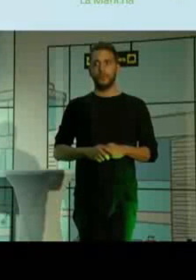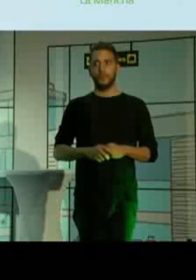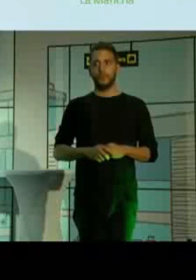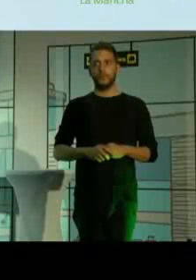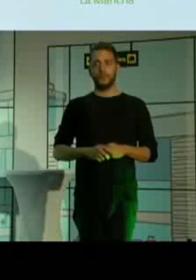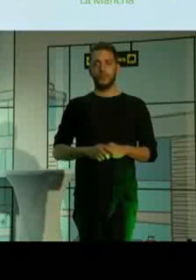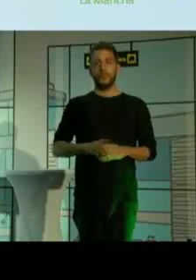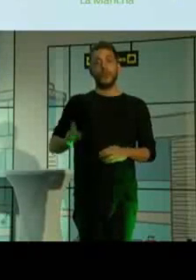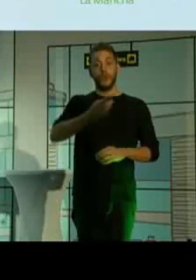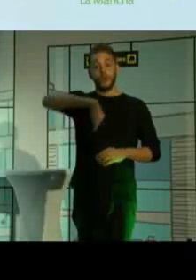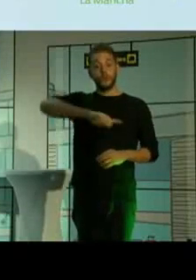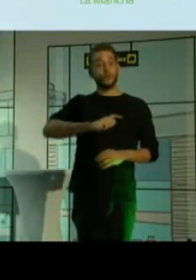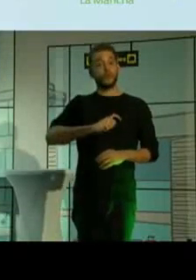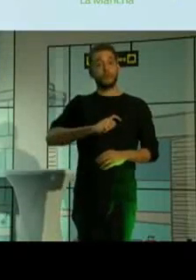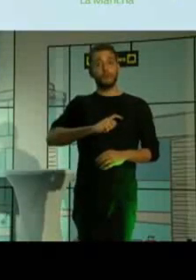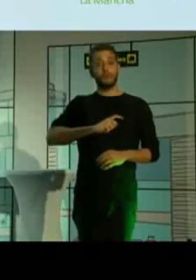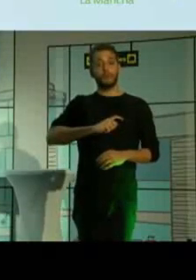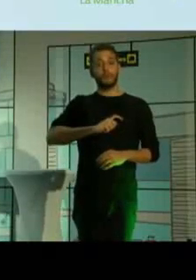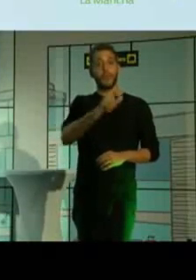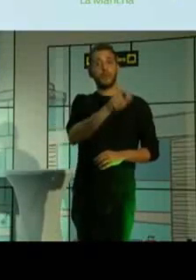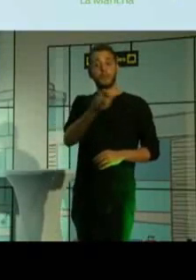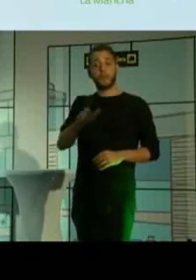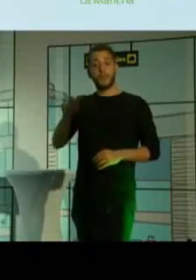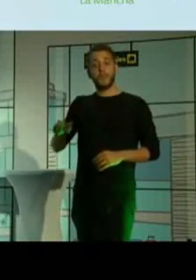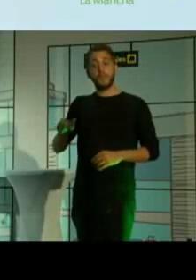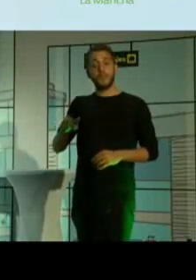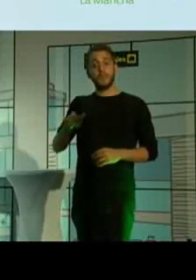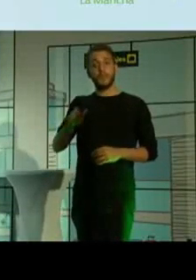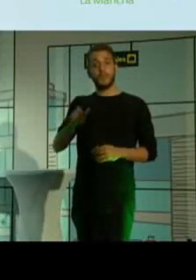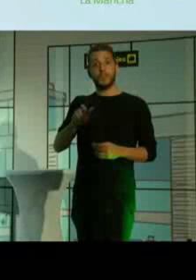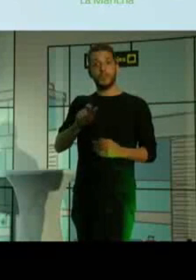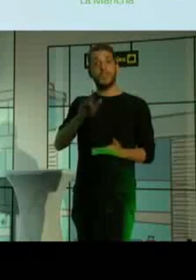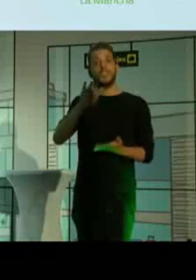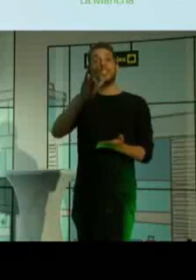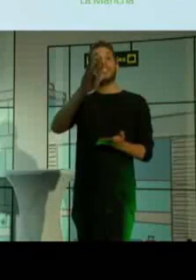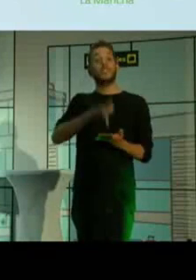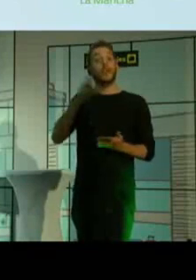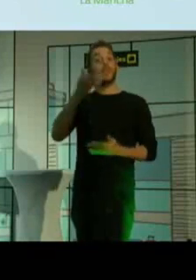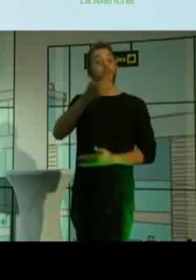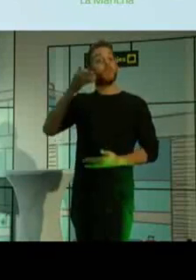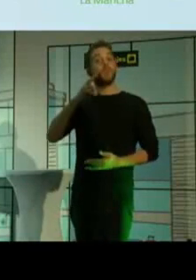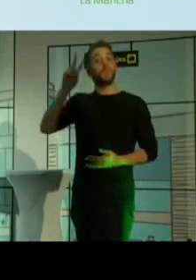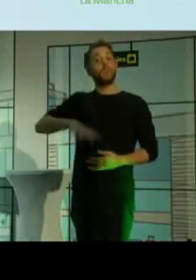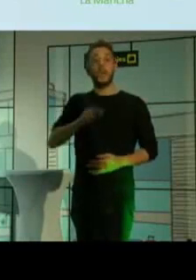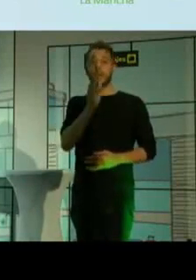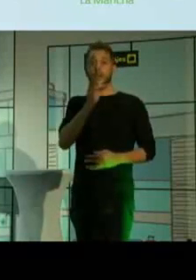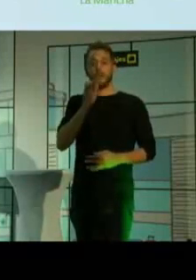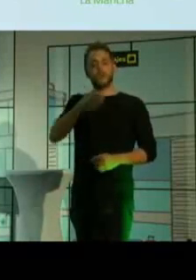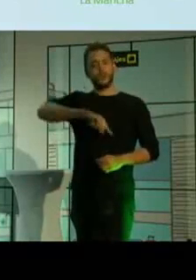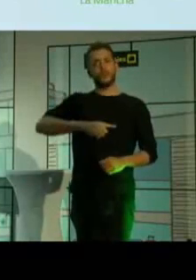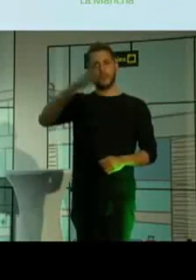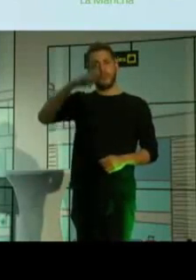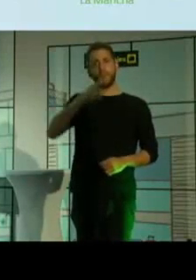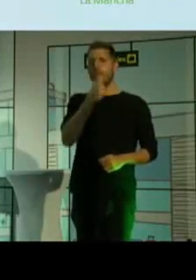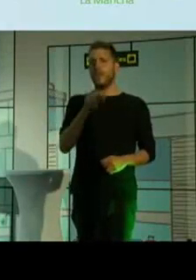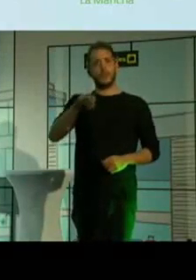somos personas que todavía no están reconocidas en toda su dignidad sabemos que no es fácil que